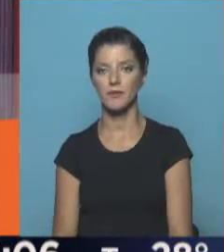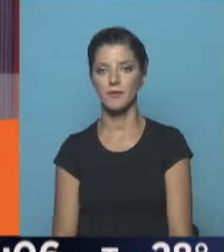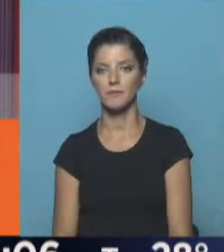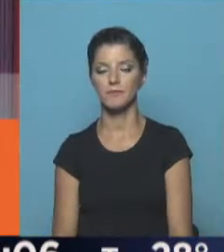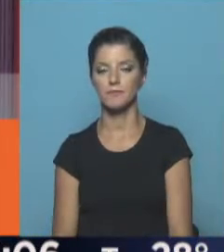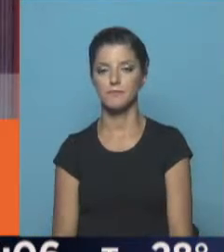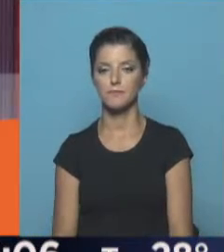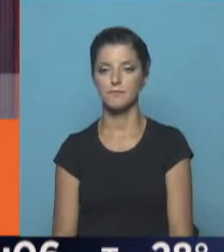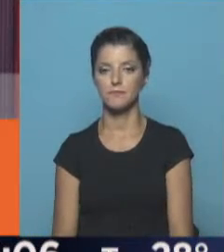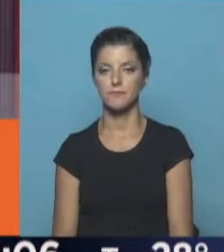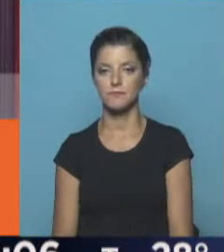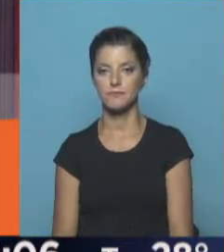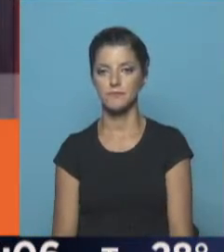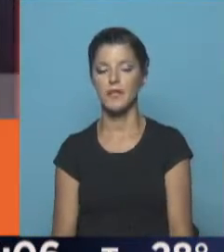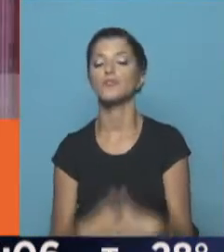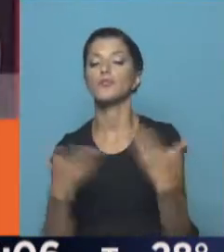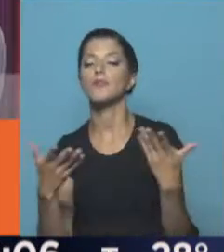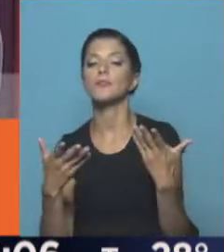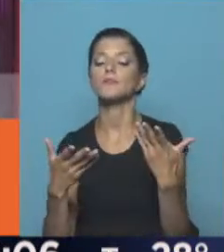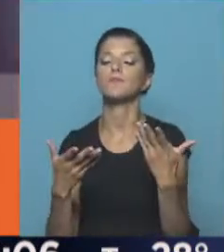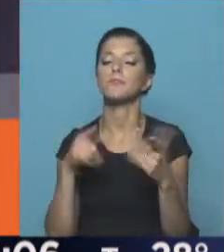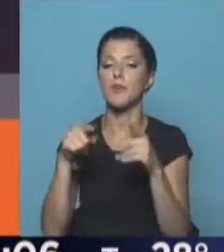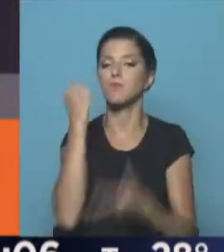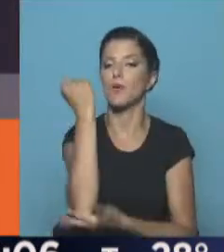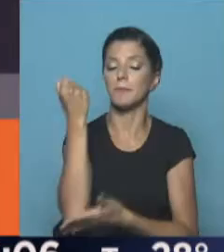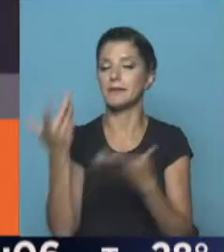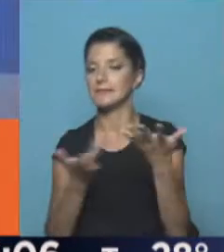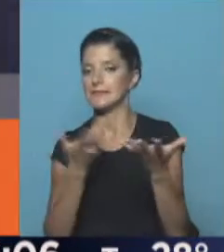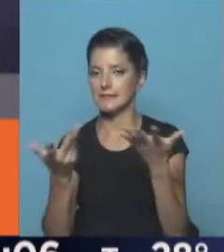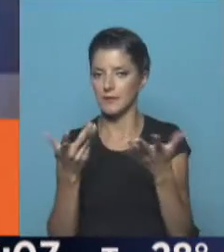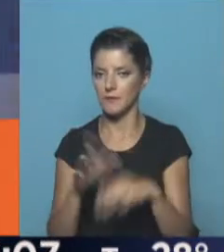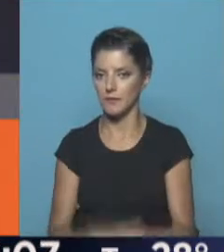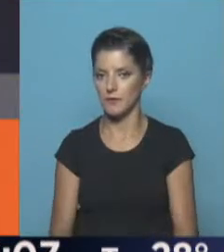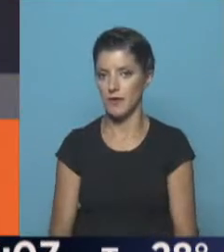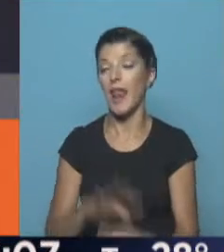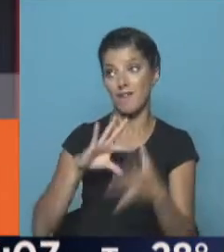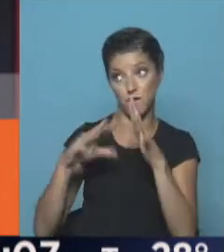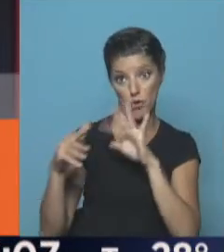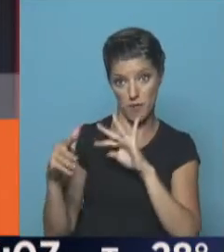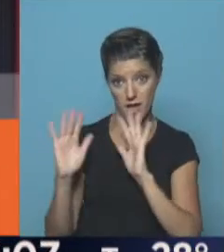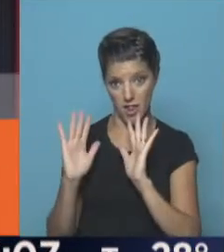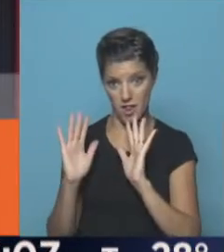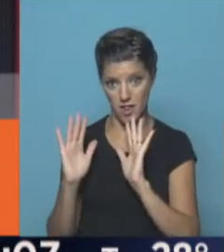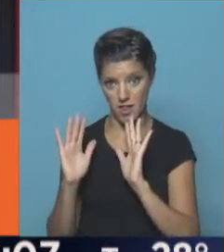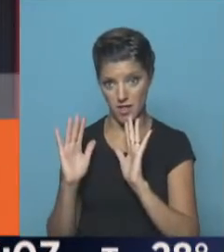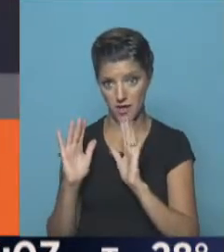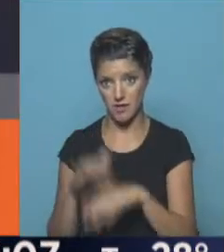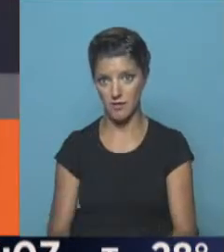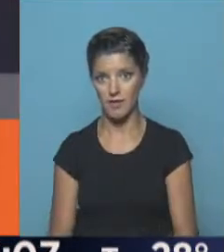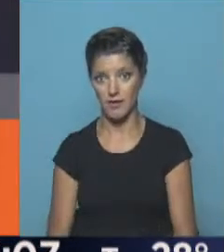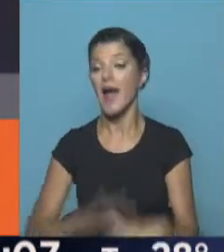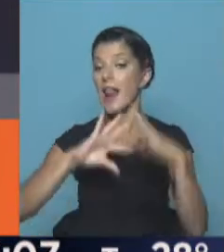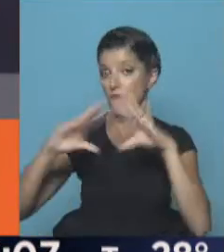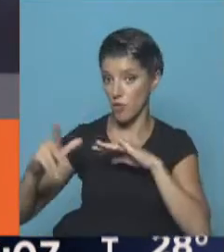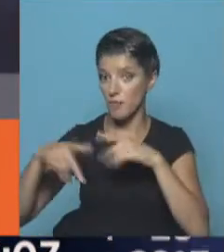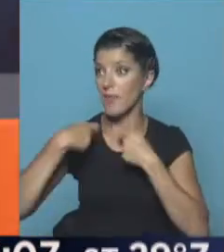comienza a ver la extranjerización de la economía no digo esto para parar a la maniobra y de la maniobra de la forma de